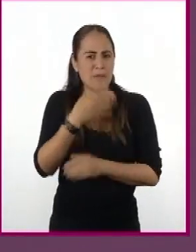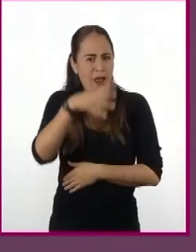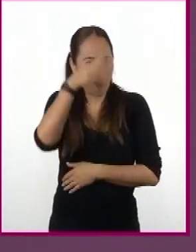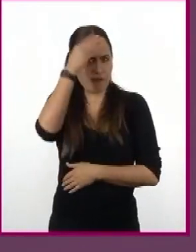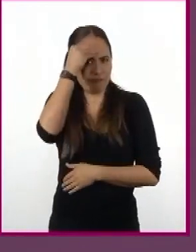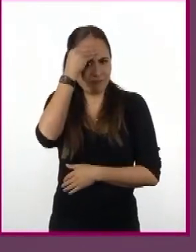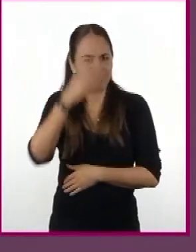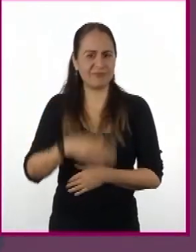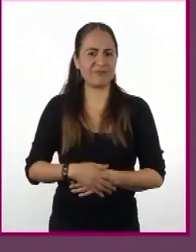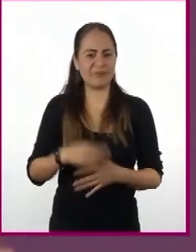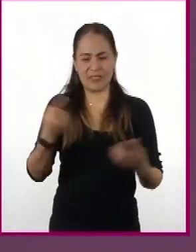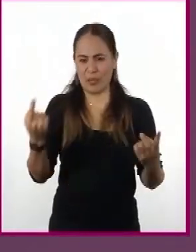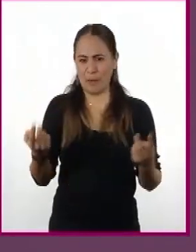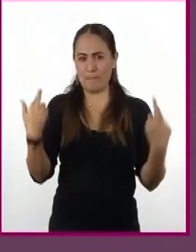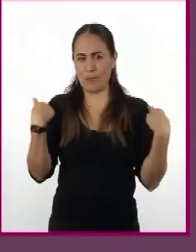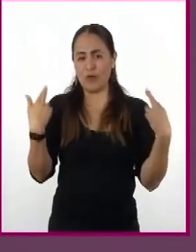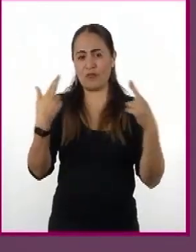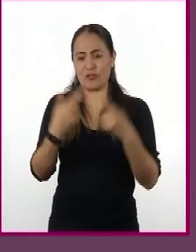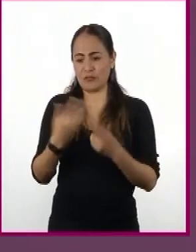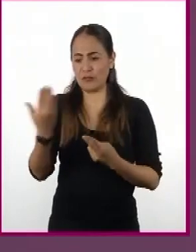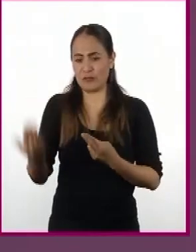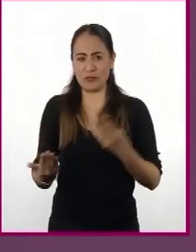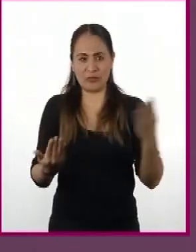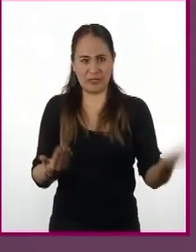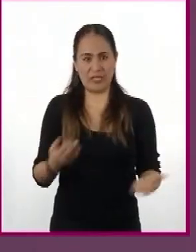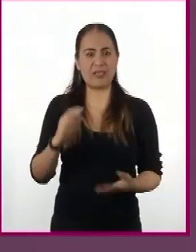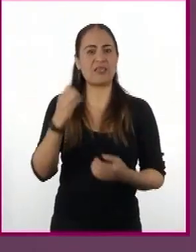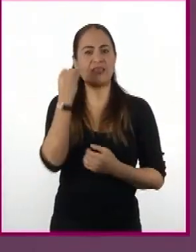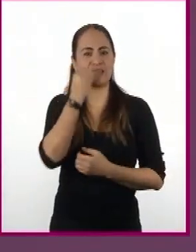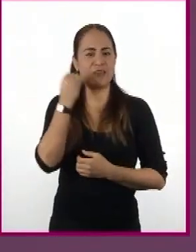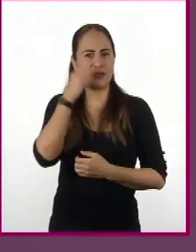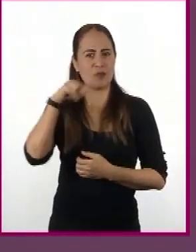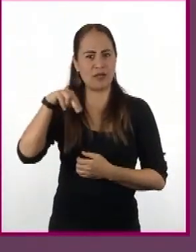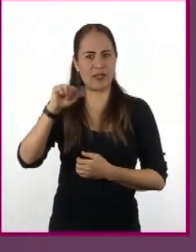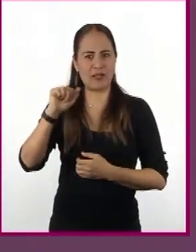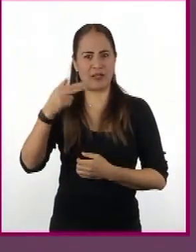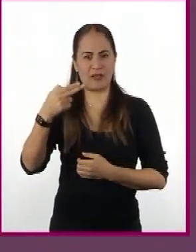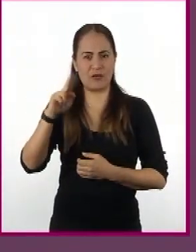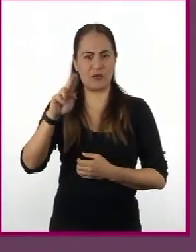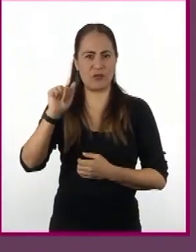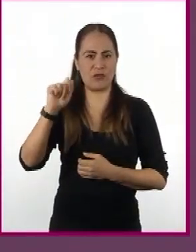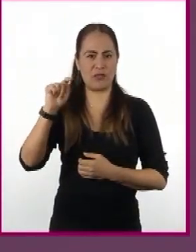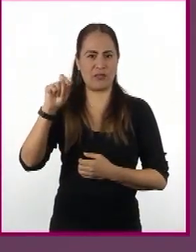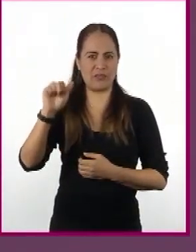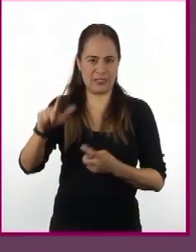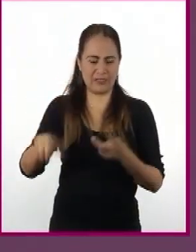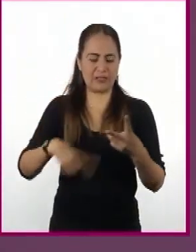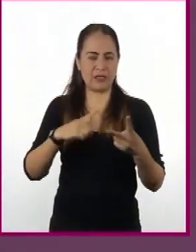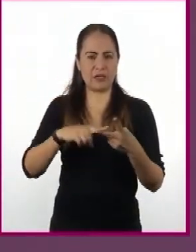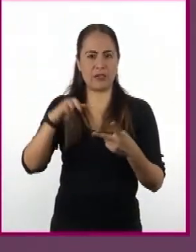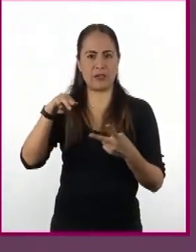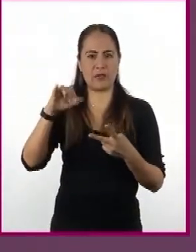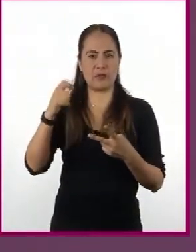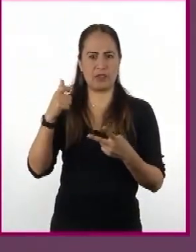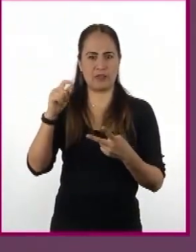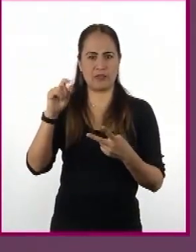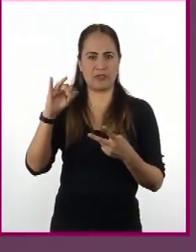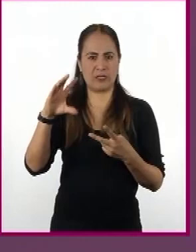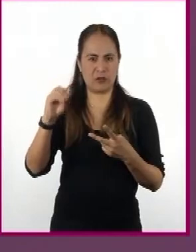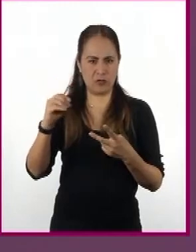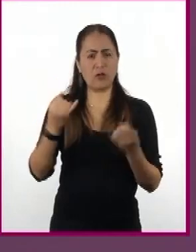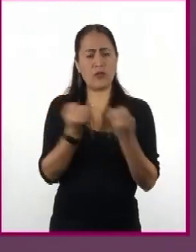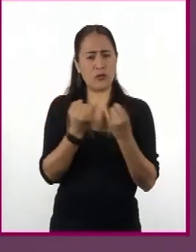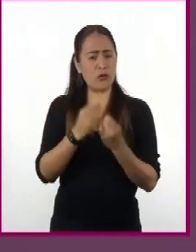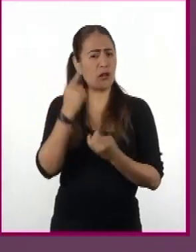Tuvimos el aporte de nuestros participantes en náhuatl y en ñusabi, es decir, mixteco. Escuchamos y leímos